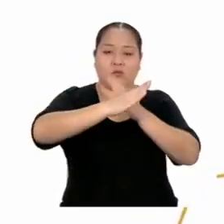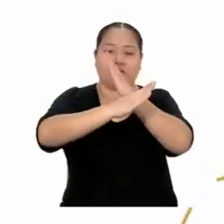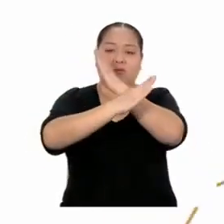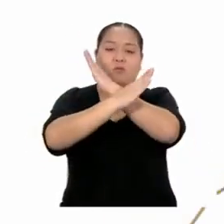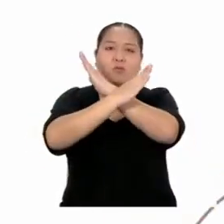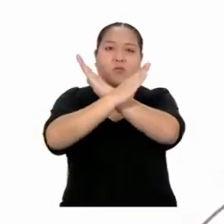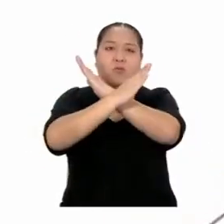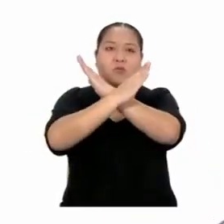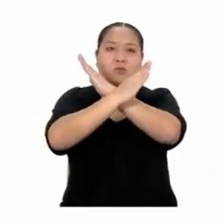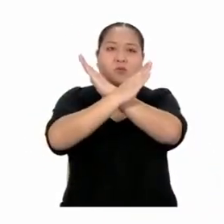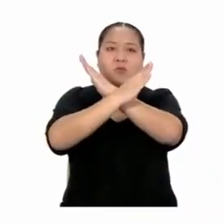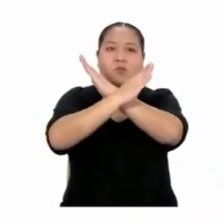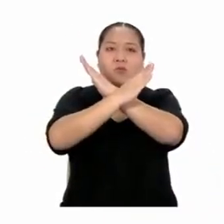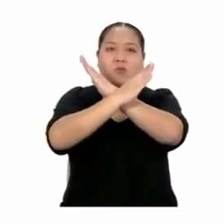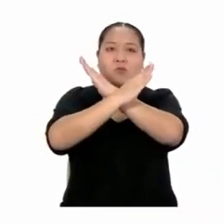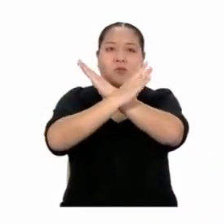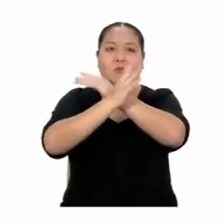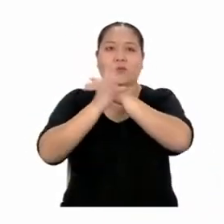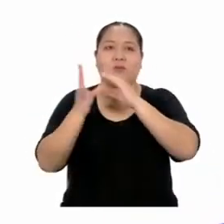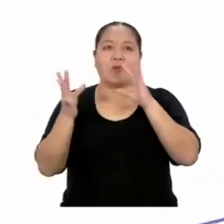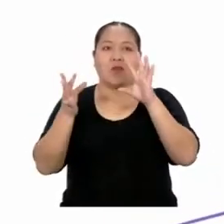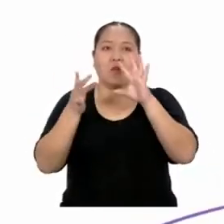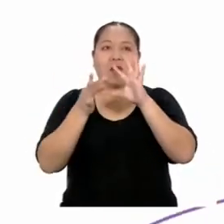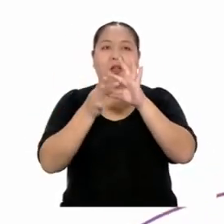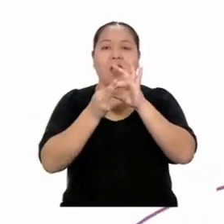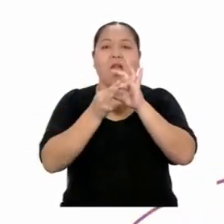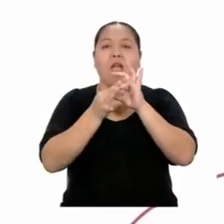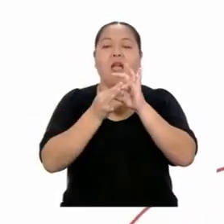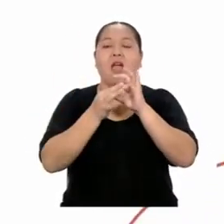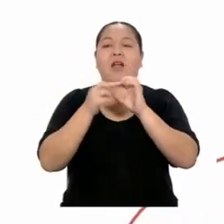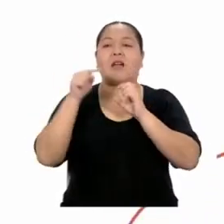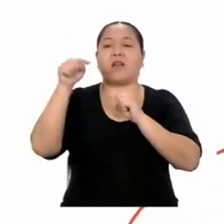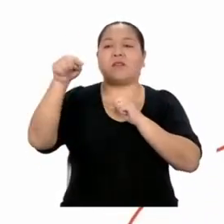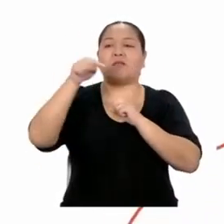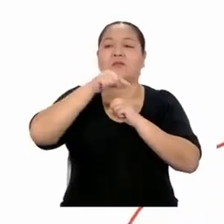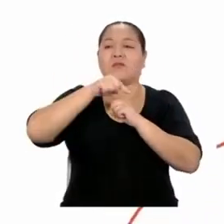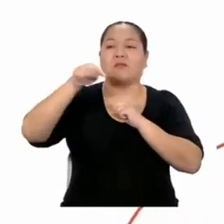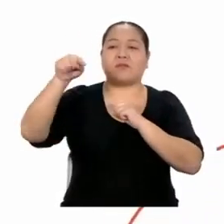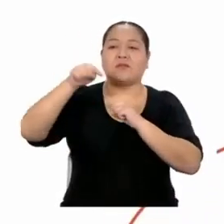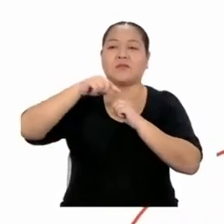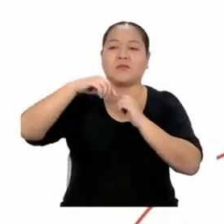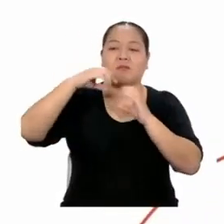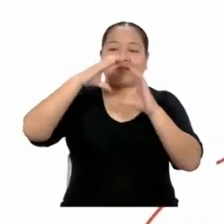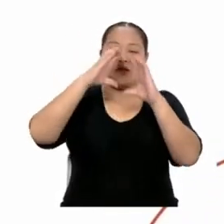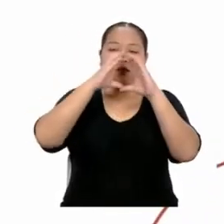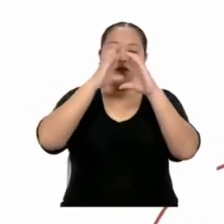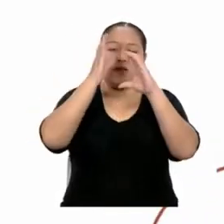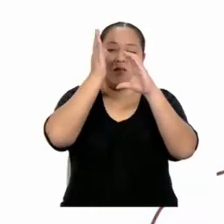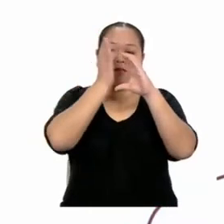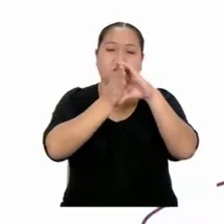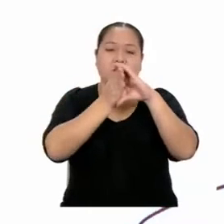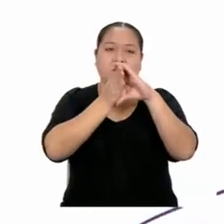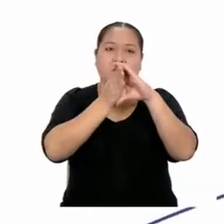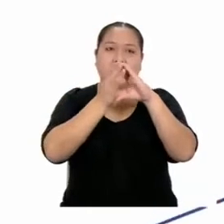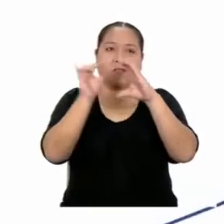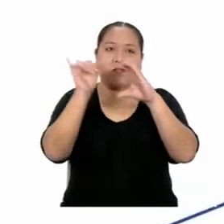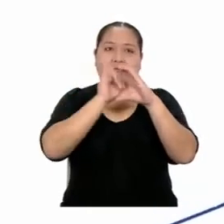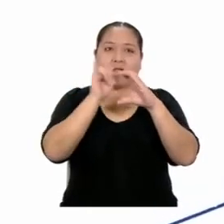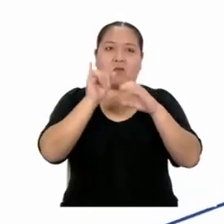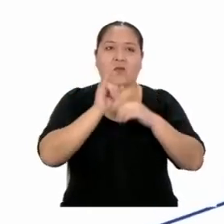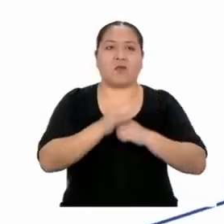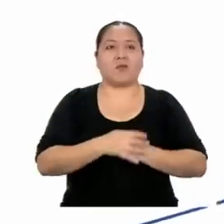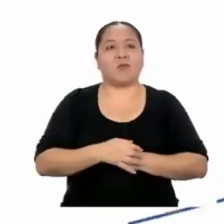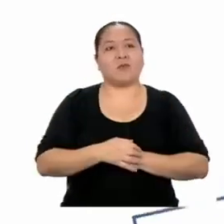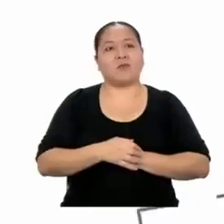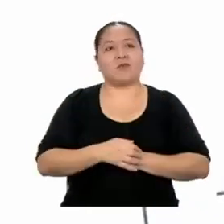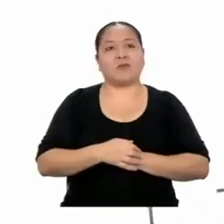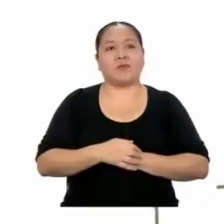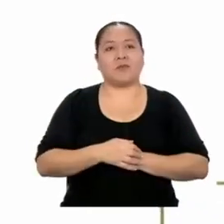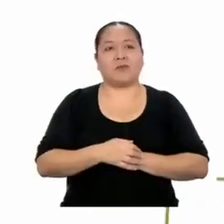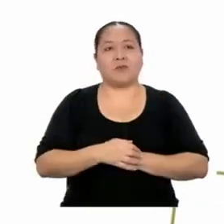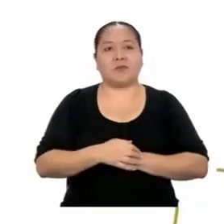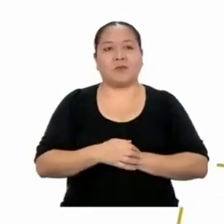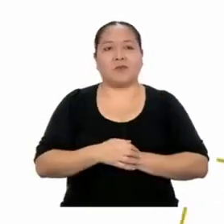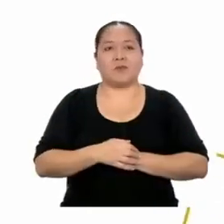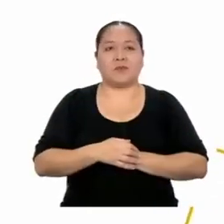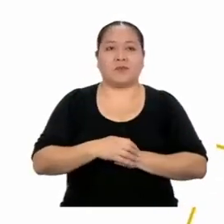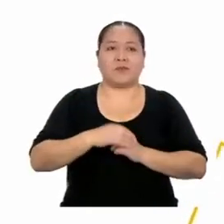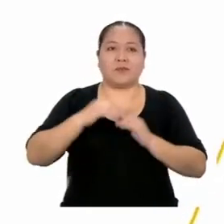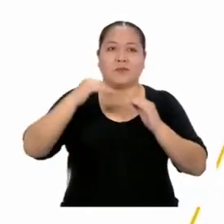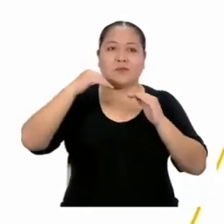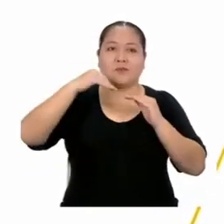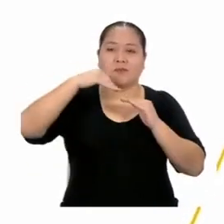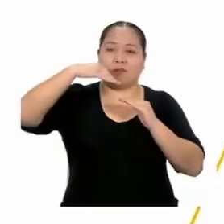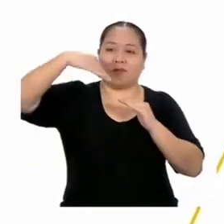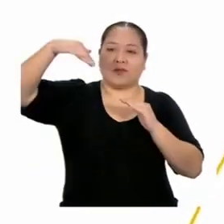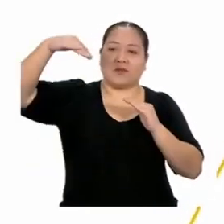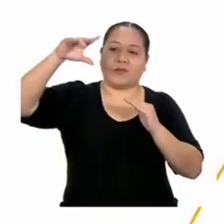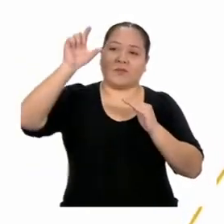el sector que une a ambas semicircunferencias en dos partes iguales. Con la otra línea se han formado